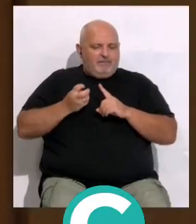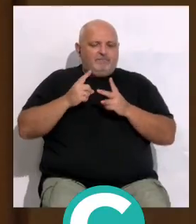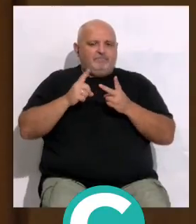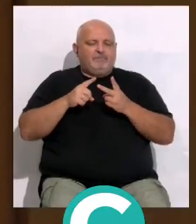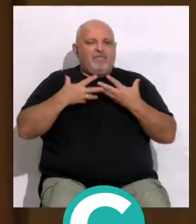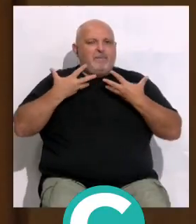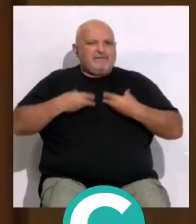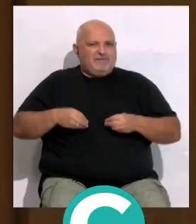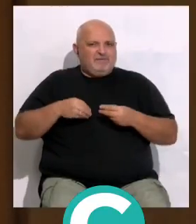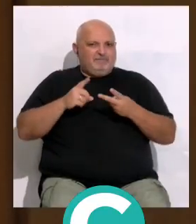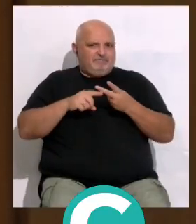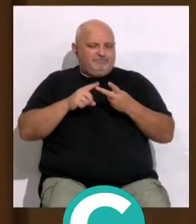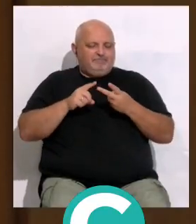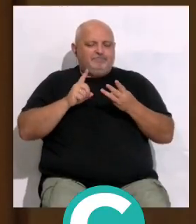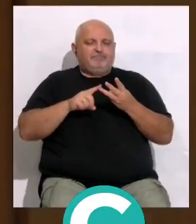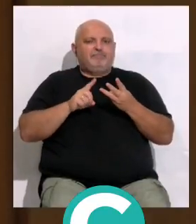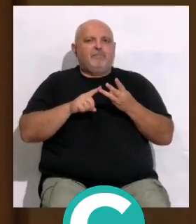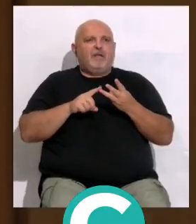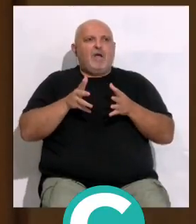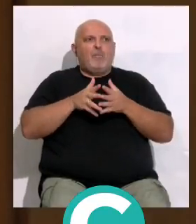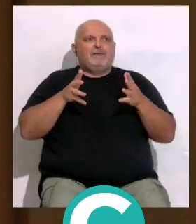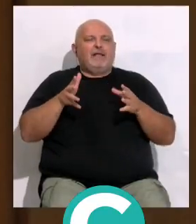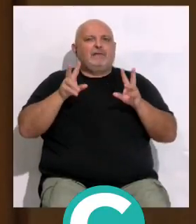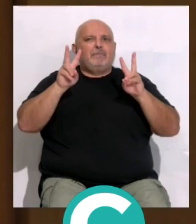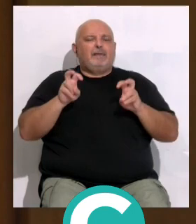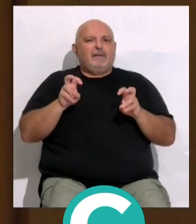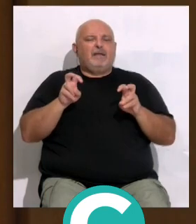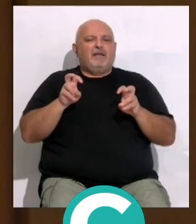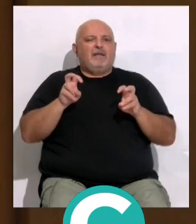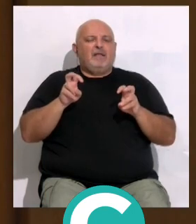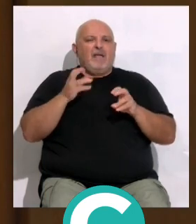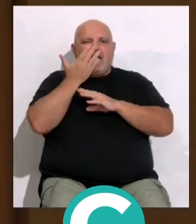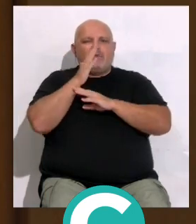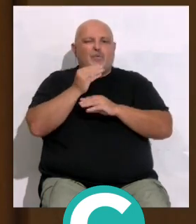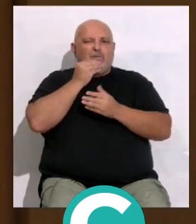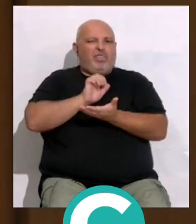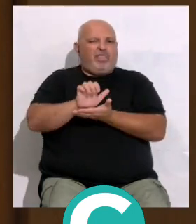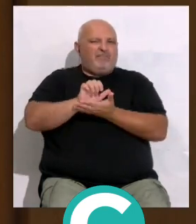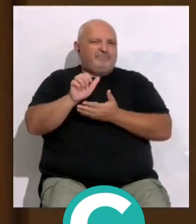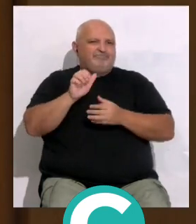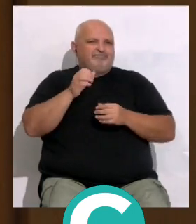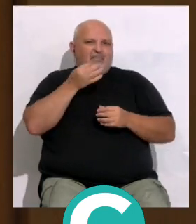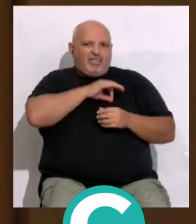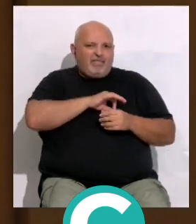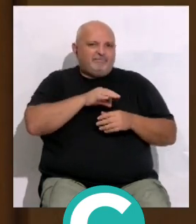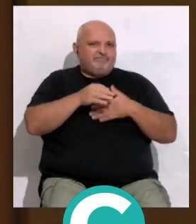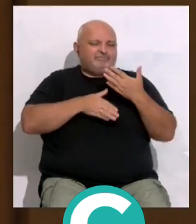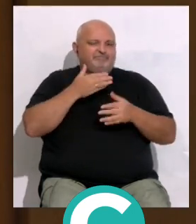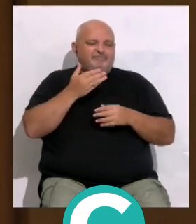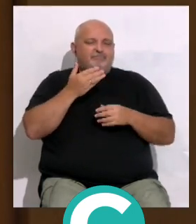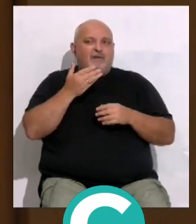trastornos depresivos y también he aumentado los trastornos de la conducta alimentaria. Es algo que